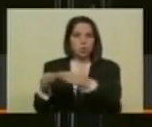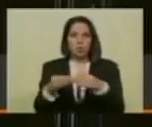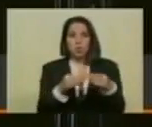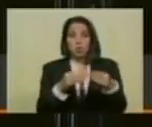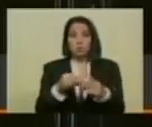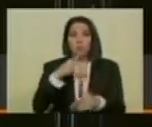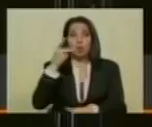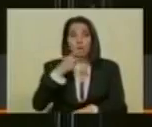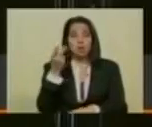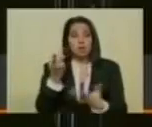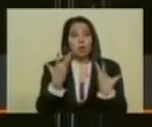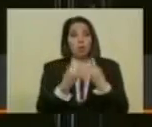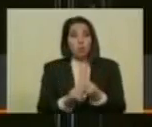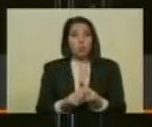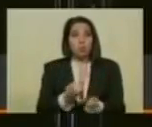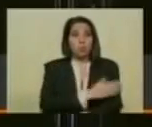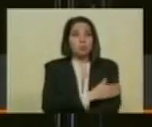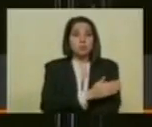oposición.